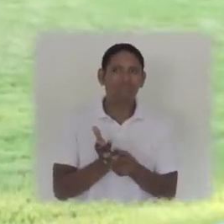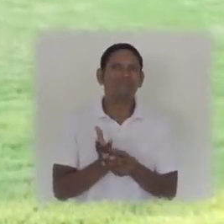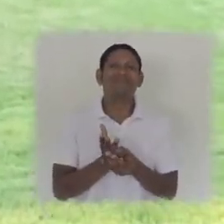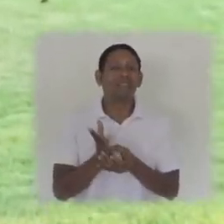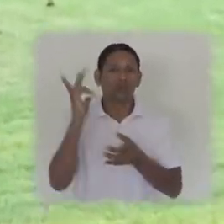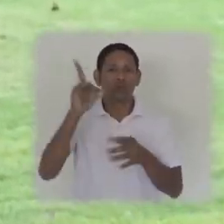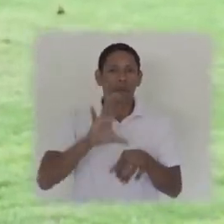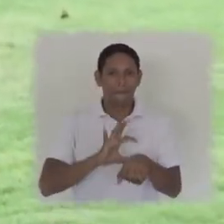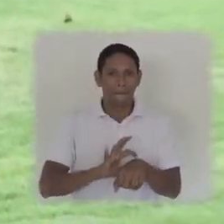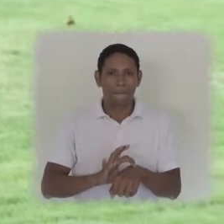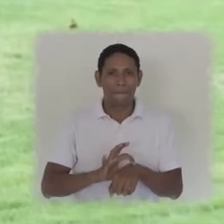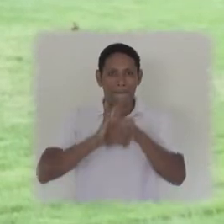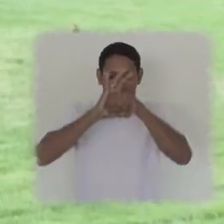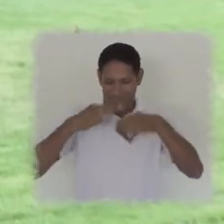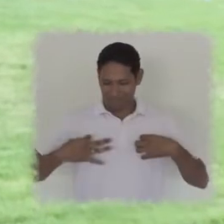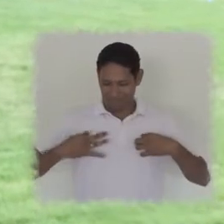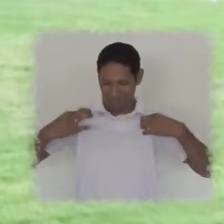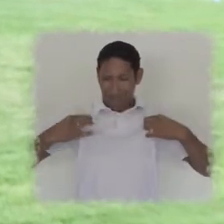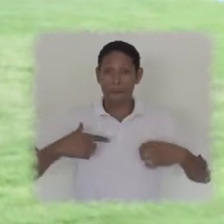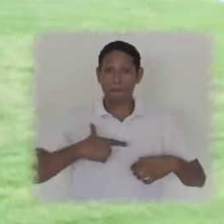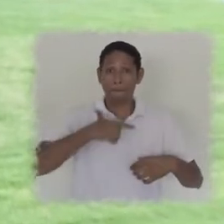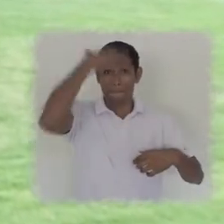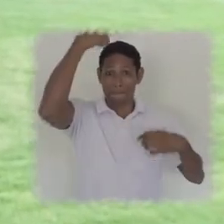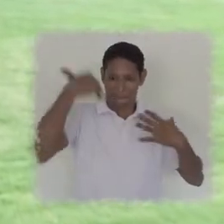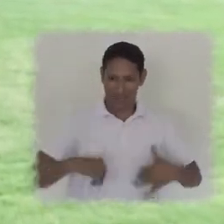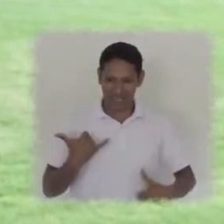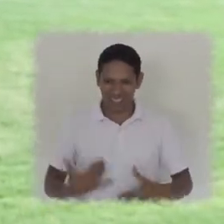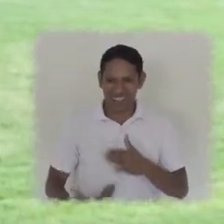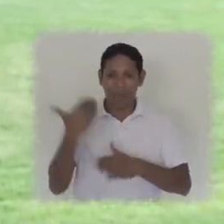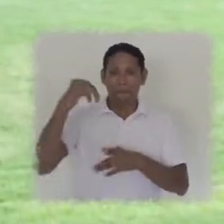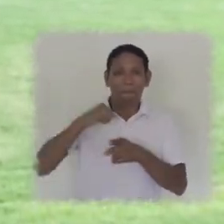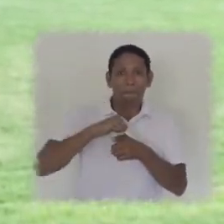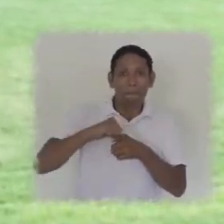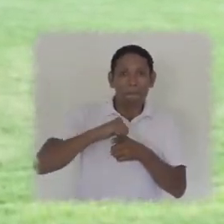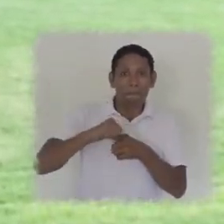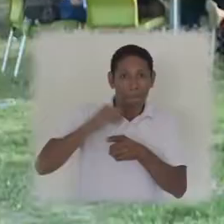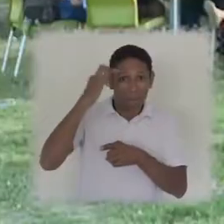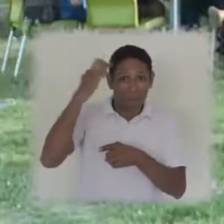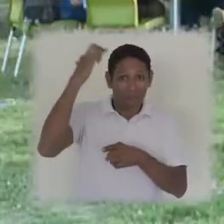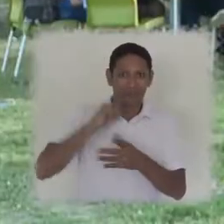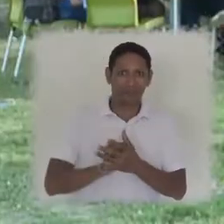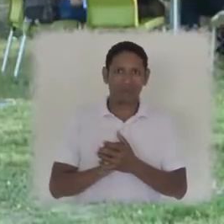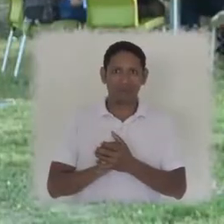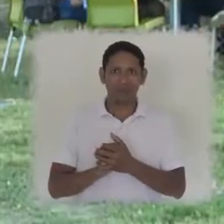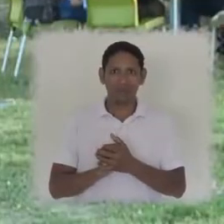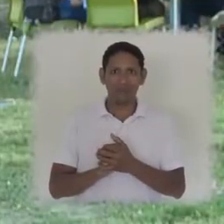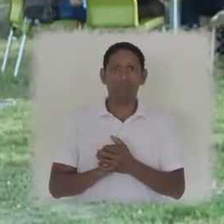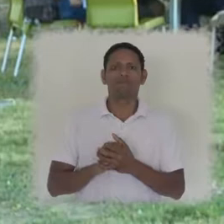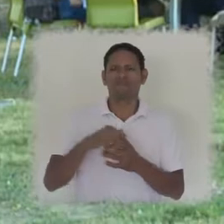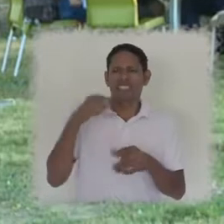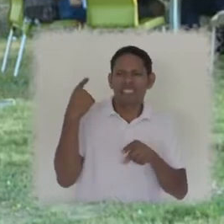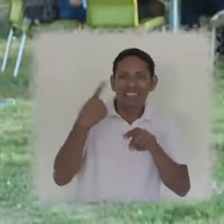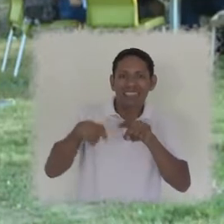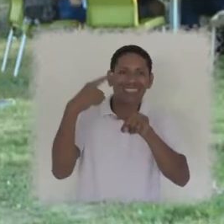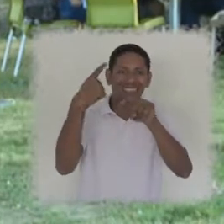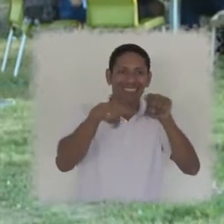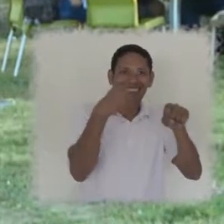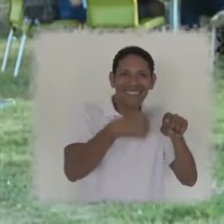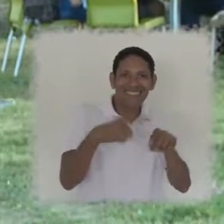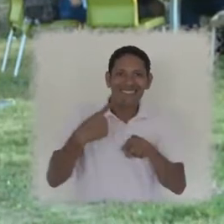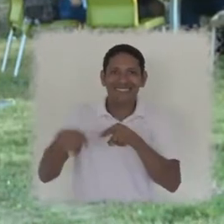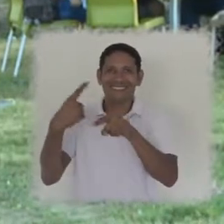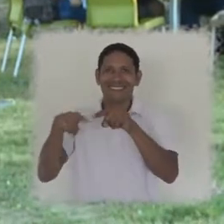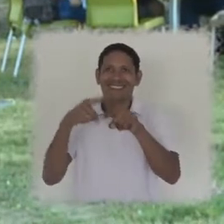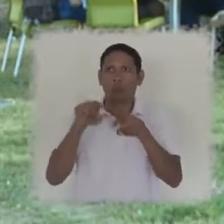Estudiantes del programa de medicina recibieron batas blancas para inicio de sus prácticas profesionales. Los jóvenes representarán a la Alma Mater